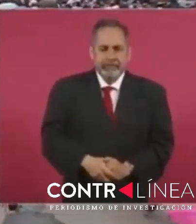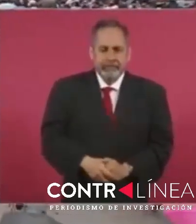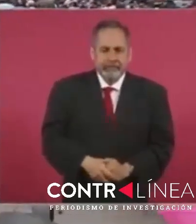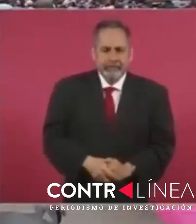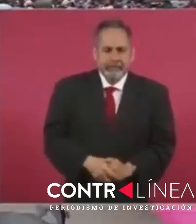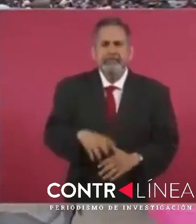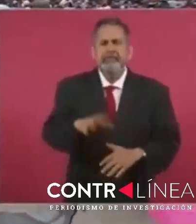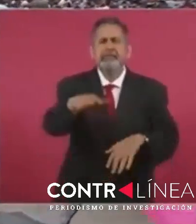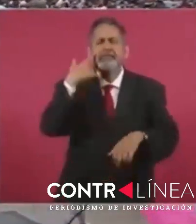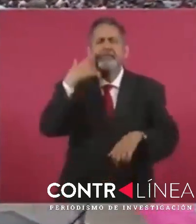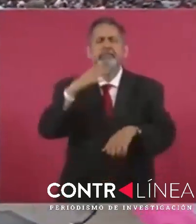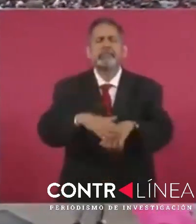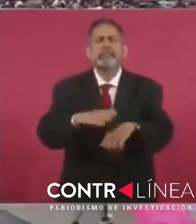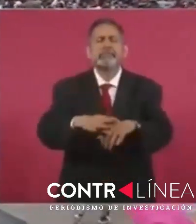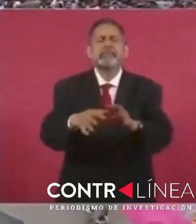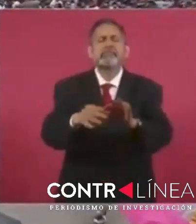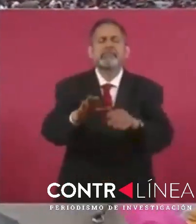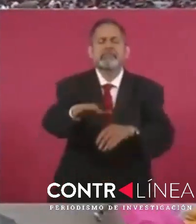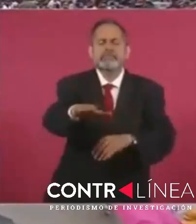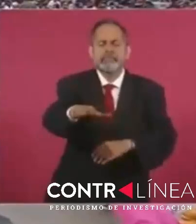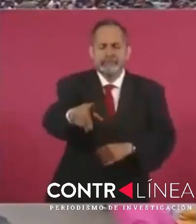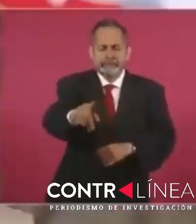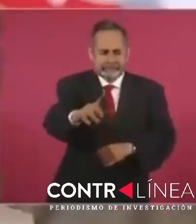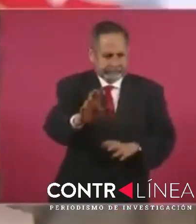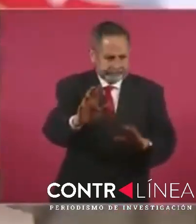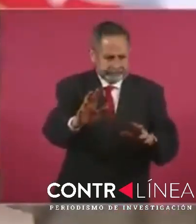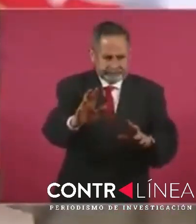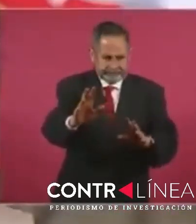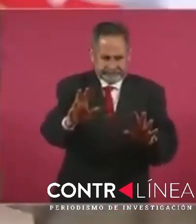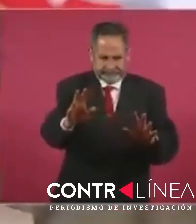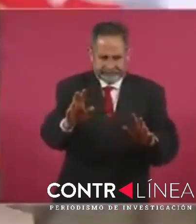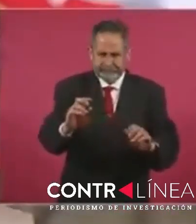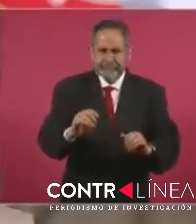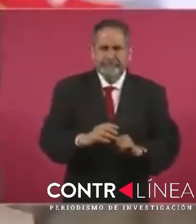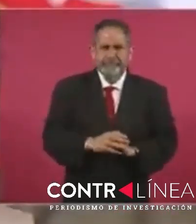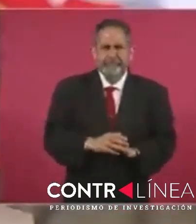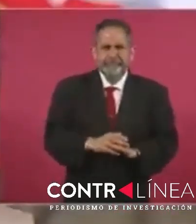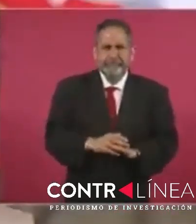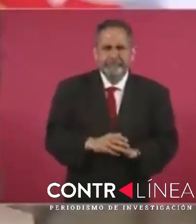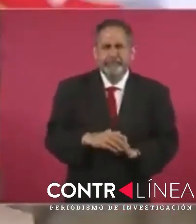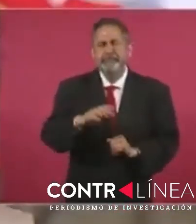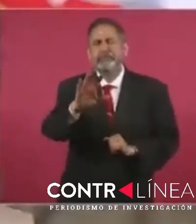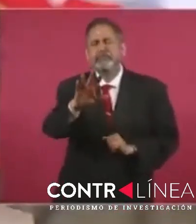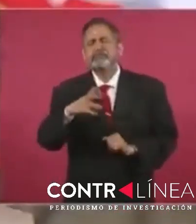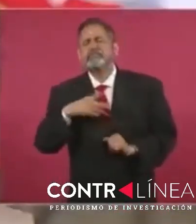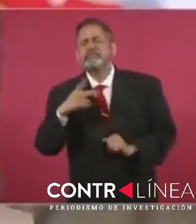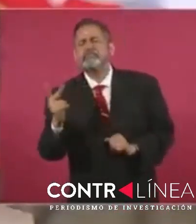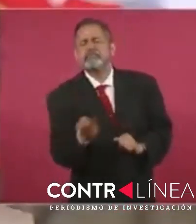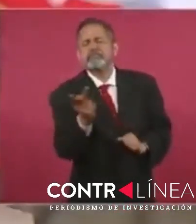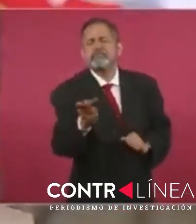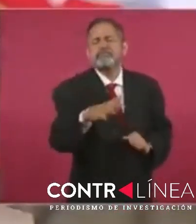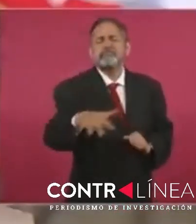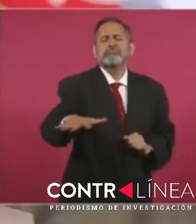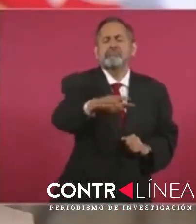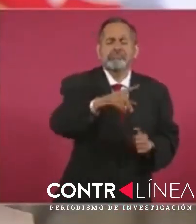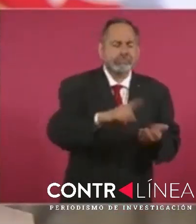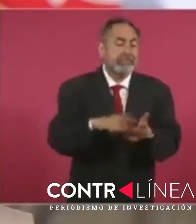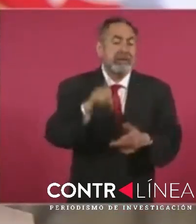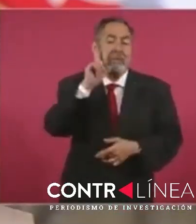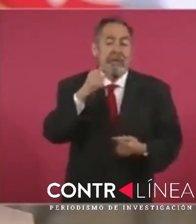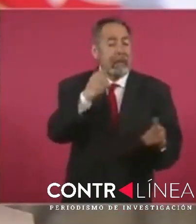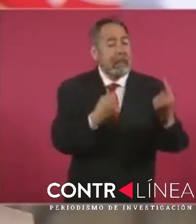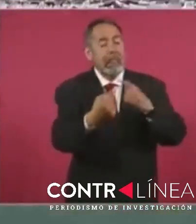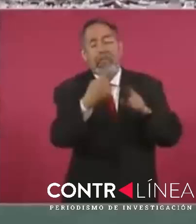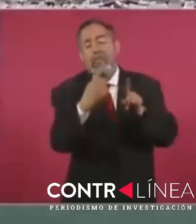A ver, aquí vamos a hacer una consulta, aunque mañana nos